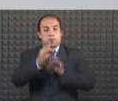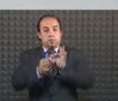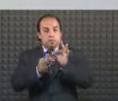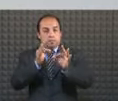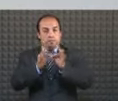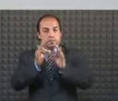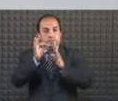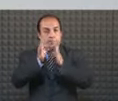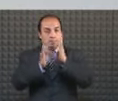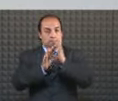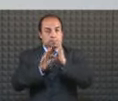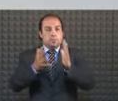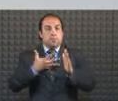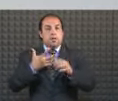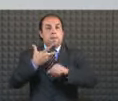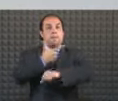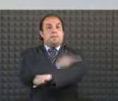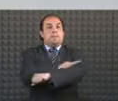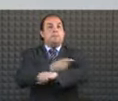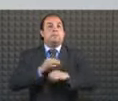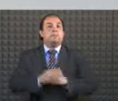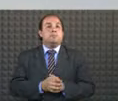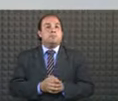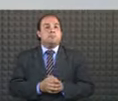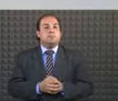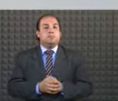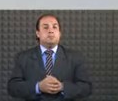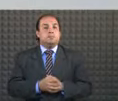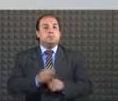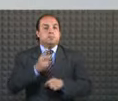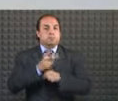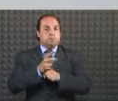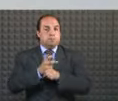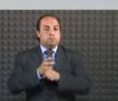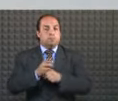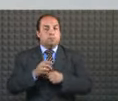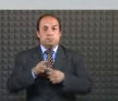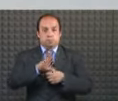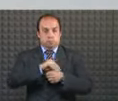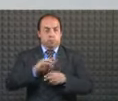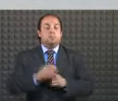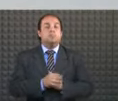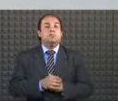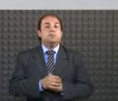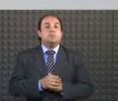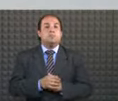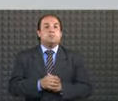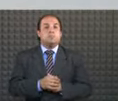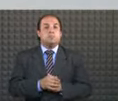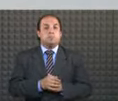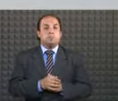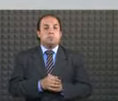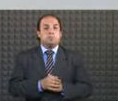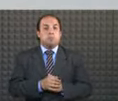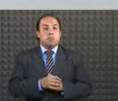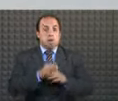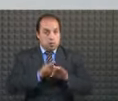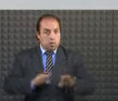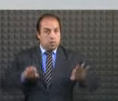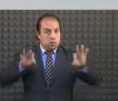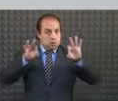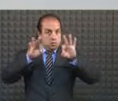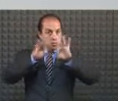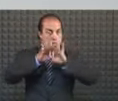fecha podamos tener la vacunación, la segunda dosis de vacunación. Entonces, es fundamental